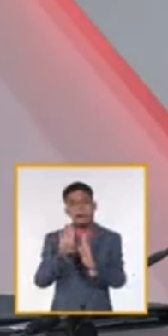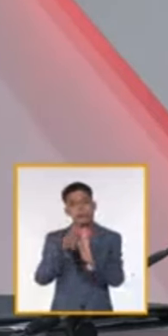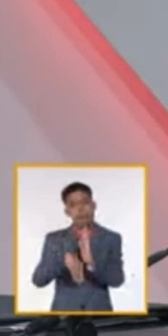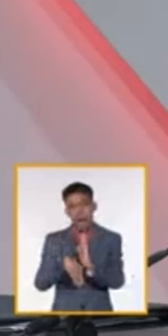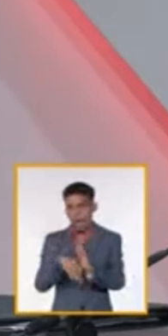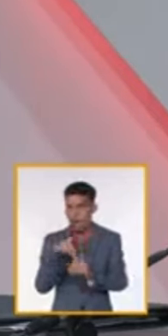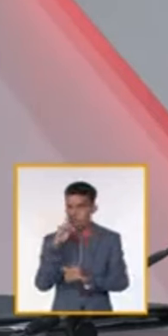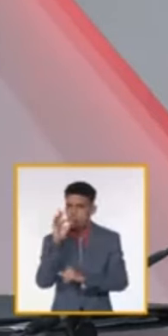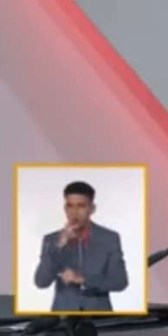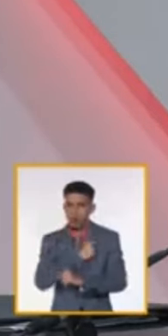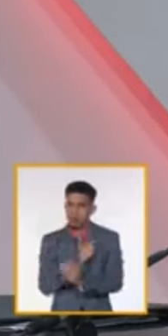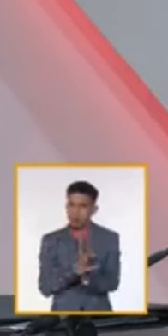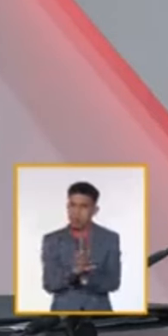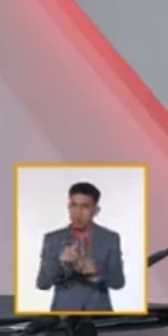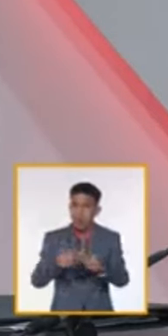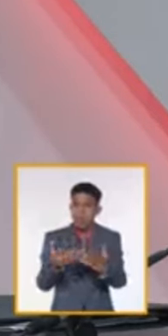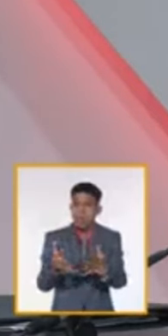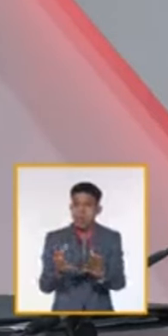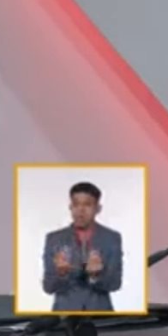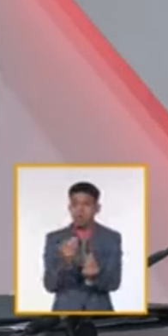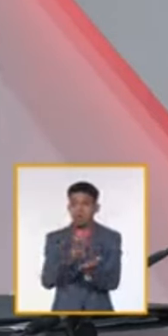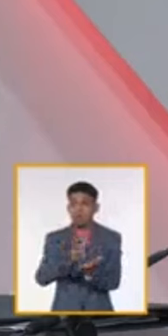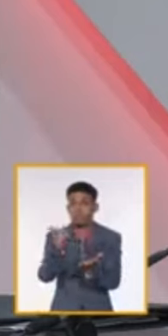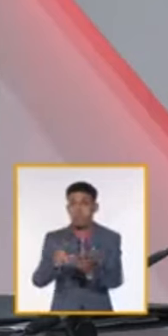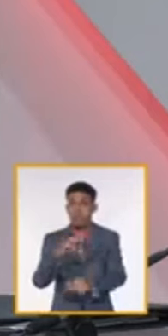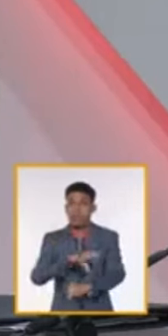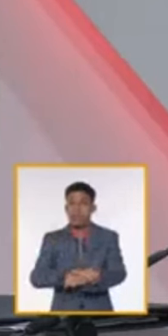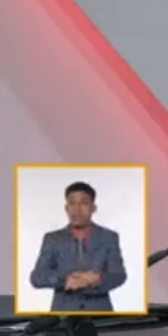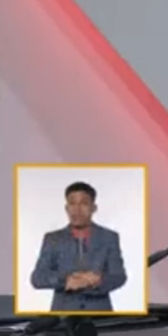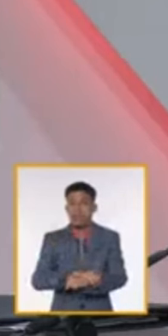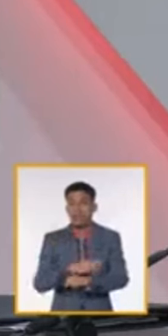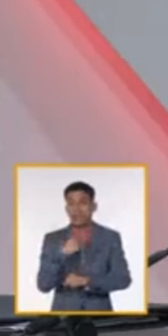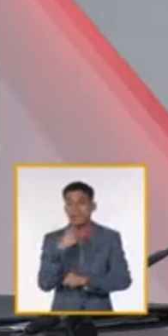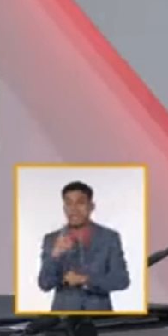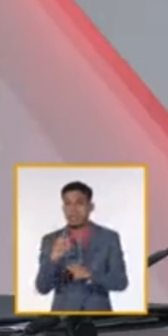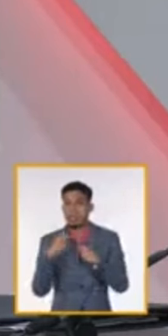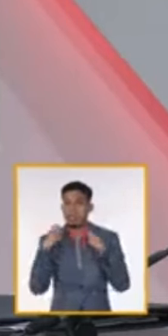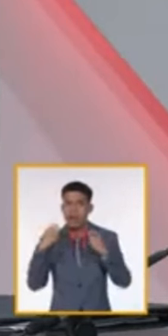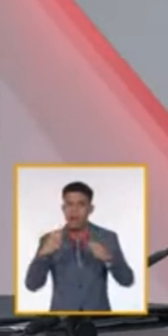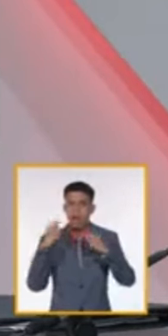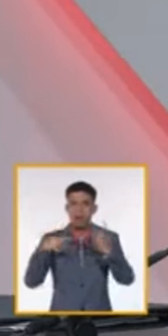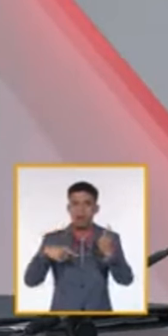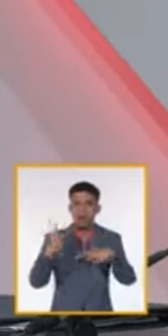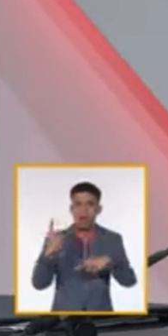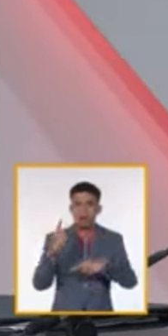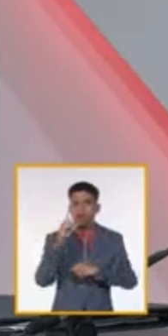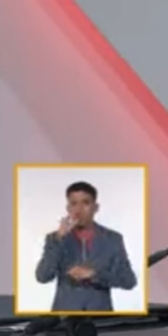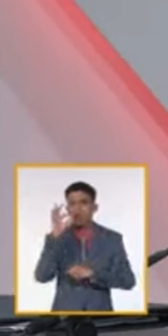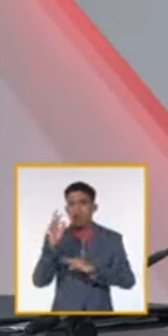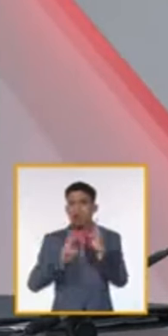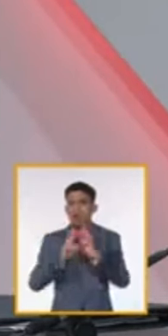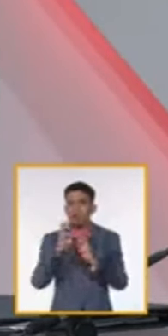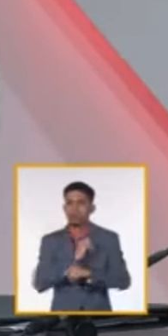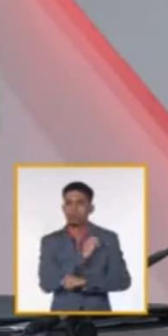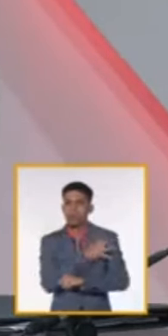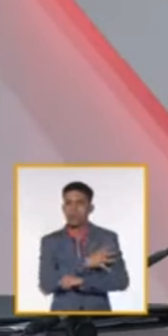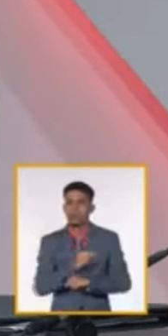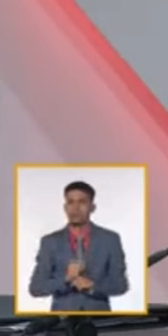la presión que se generó sobre algunas de las presidentas de estas universidades. Pero incluso el Congreso, no